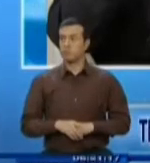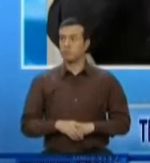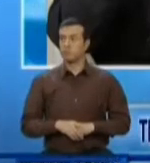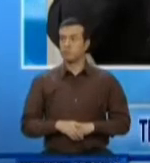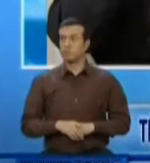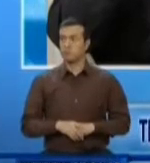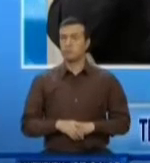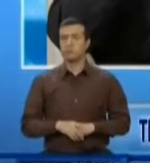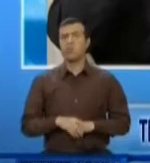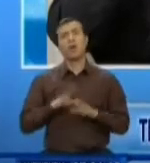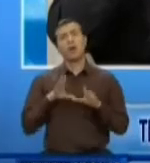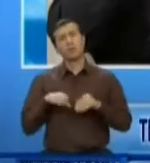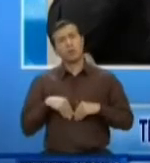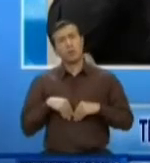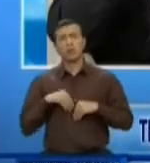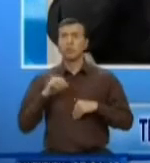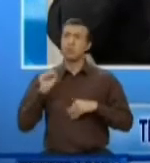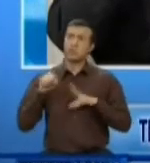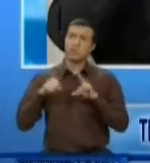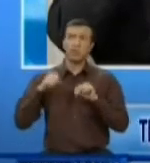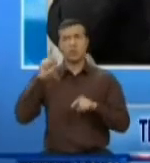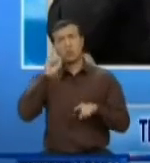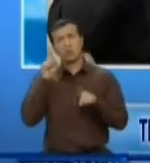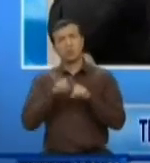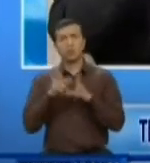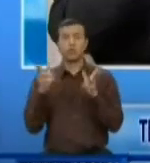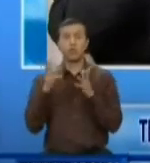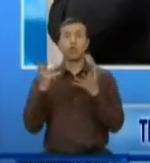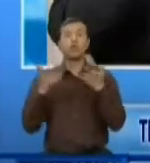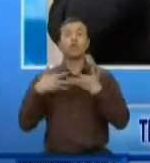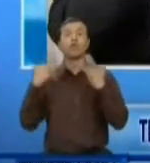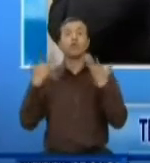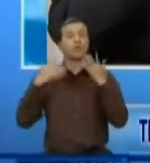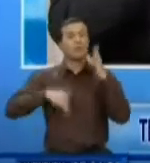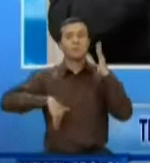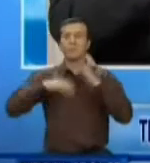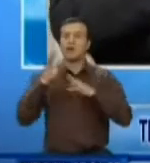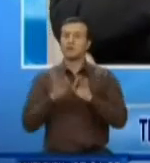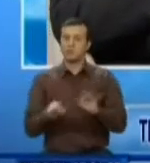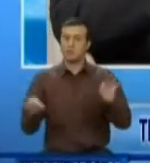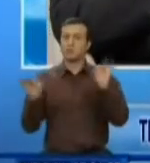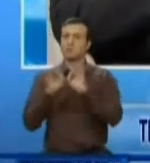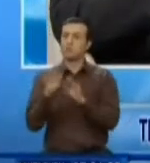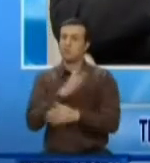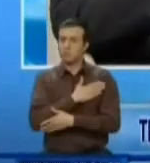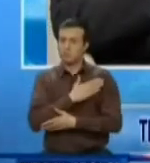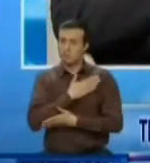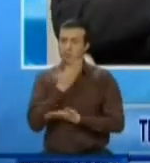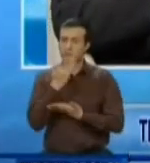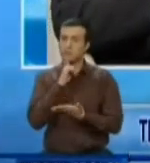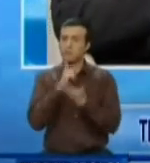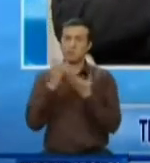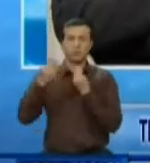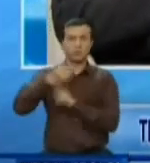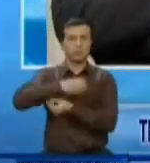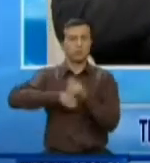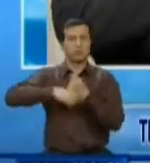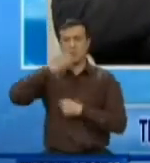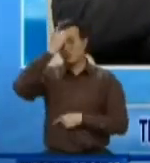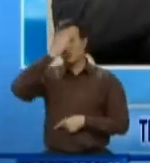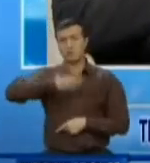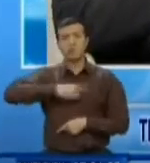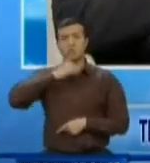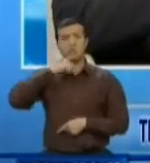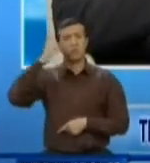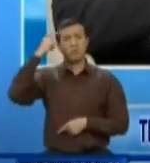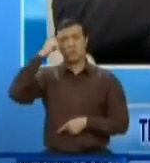pero esto está de acuerdo desacuerdo es cuestión de pensar donde se maximizan las posibilidades de que haya confianza e inversión en la decisión la toma el